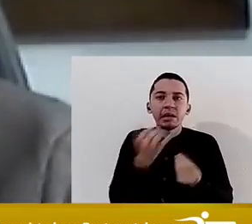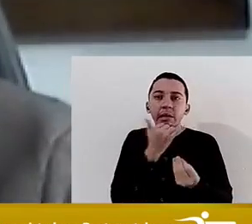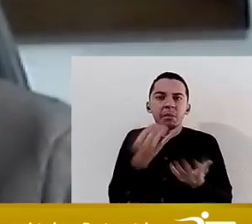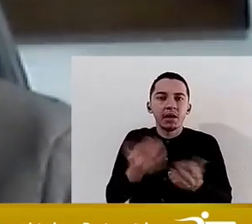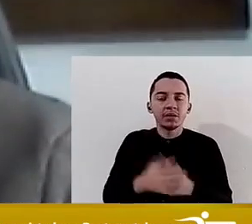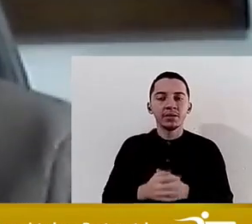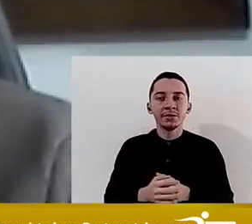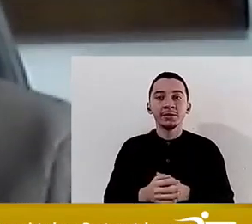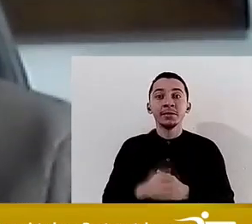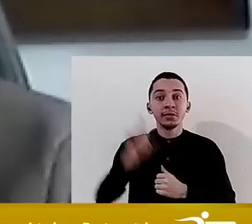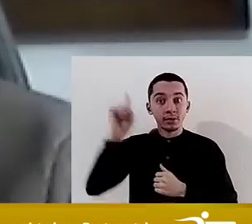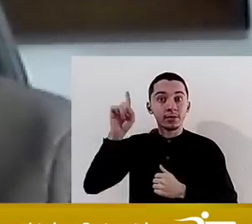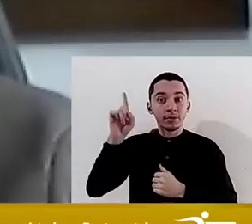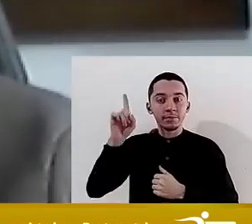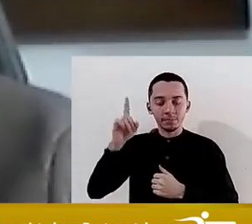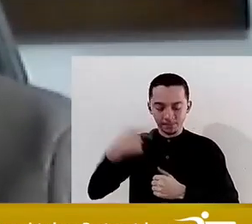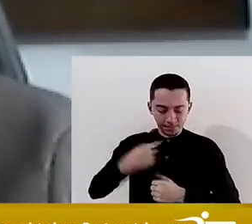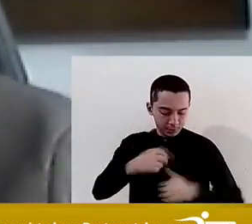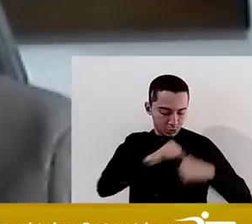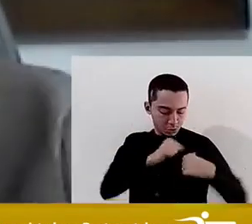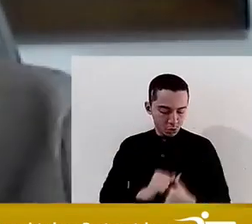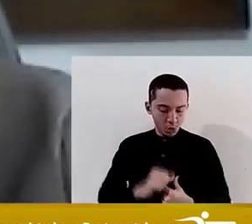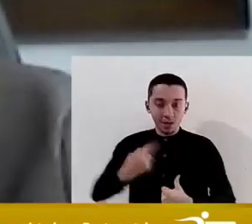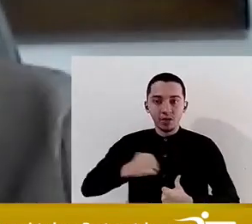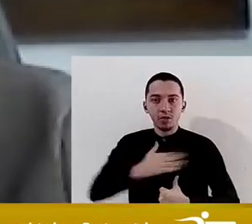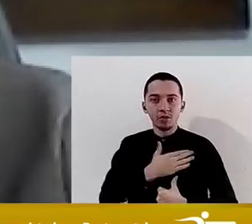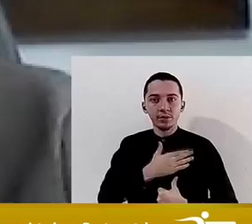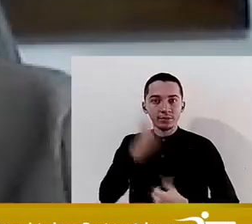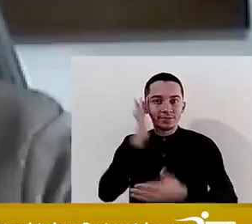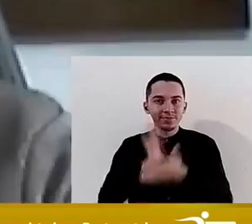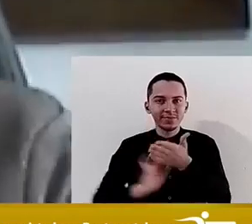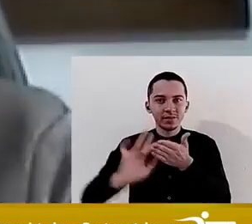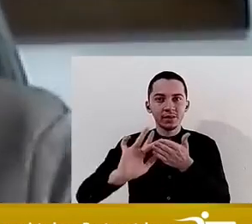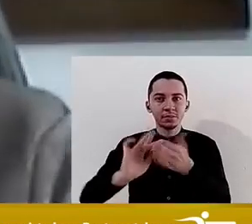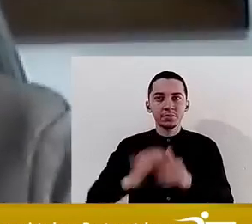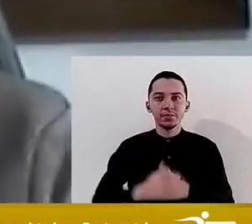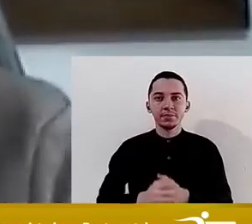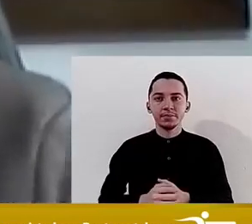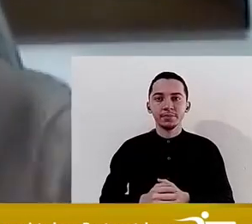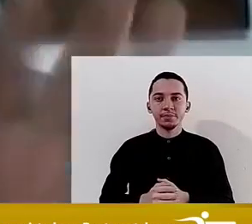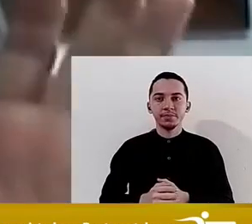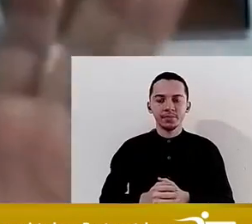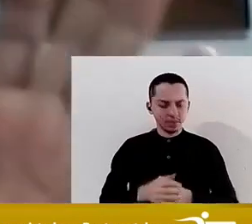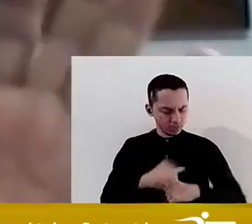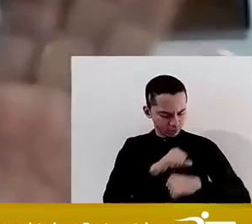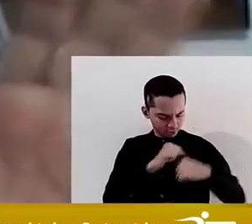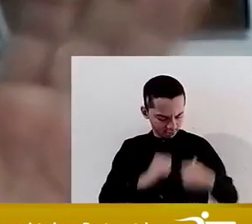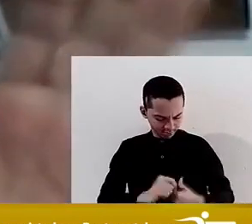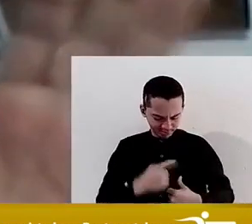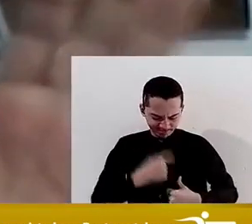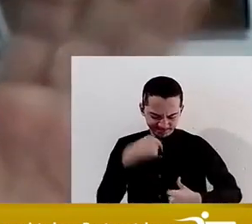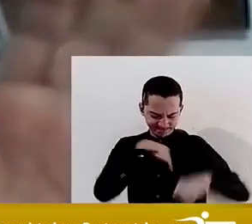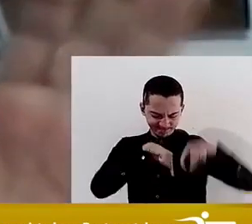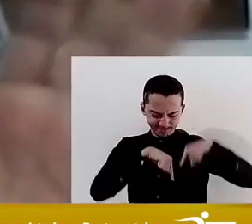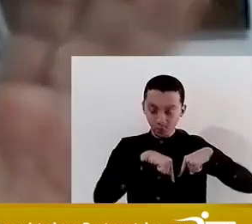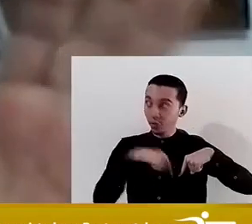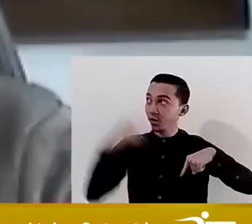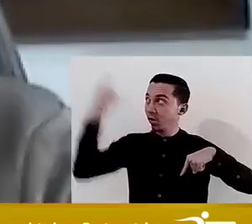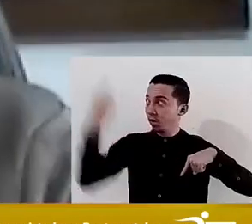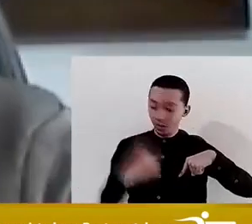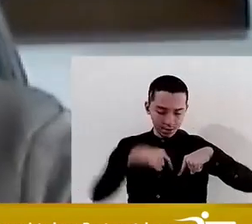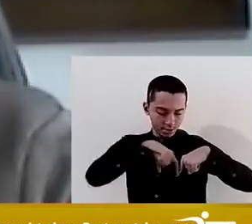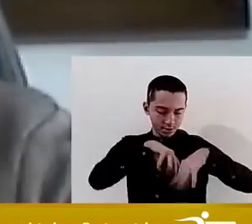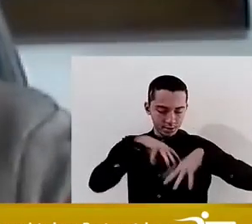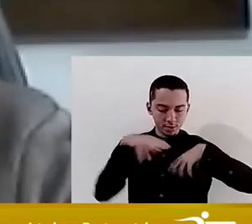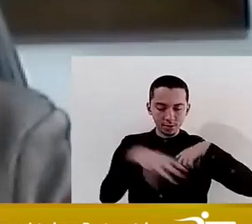nuestro corazón. Él puede remover todo eso. Porque si yo pudiera solo, entonces no, ni